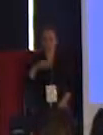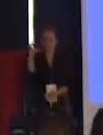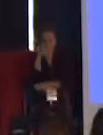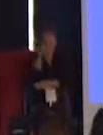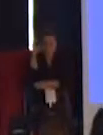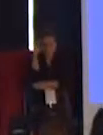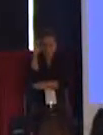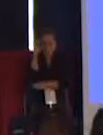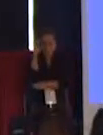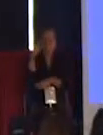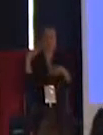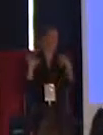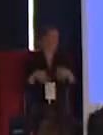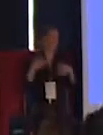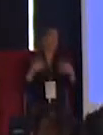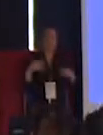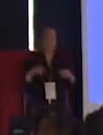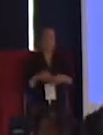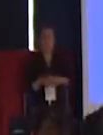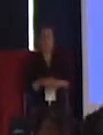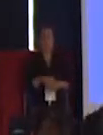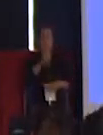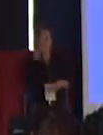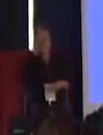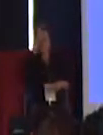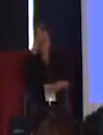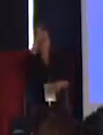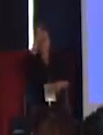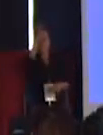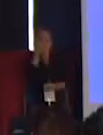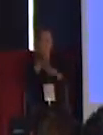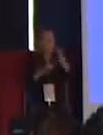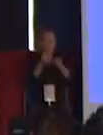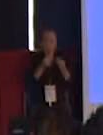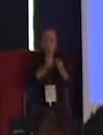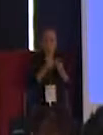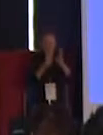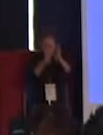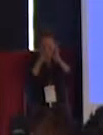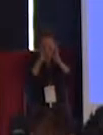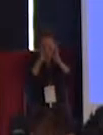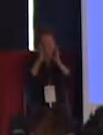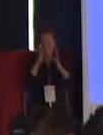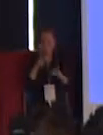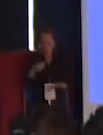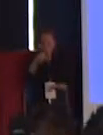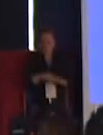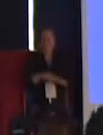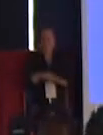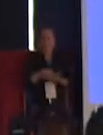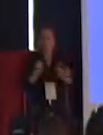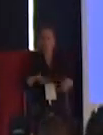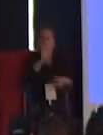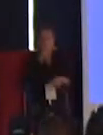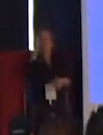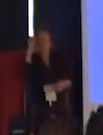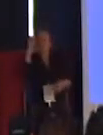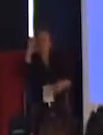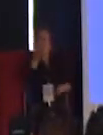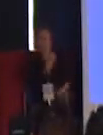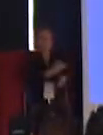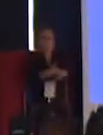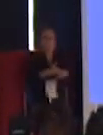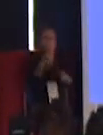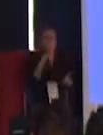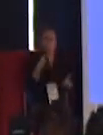país. Aquí en Colombia, en la clínica ortopédica de la América, fui reconstruido, fui atendido, me cobraron 50 millones de pesos